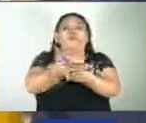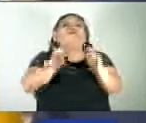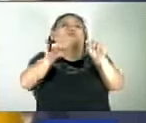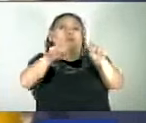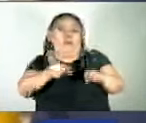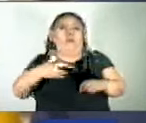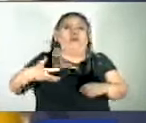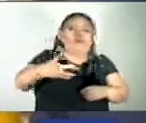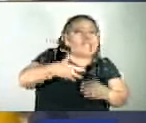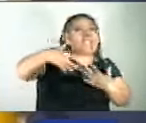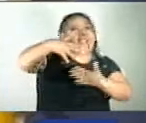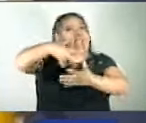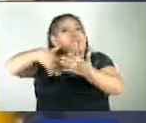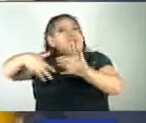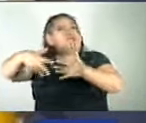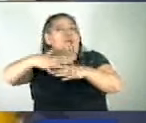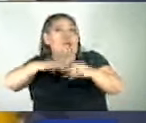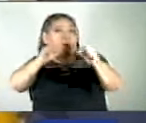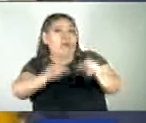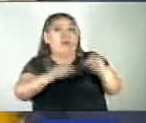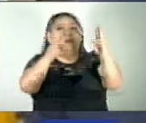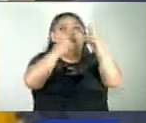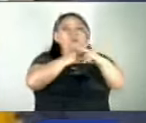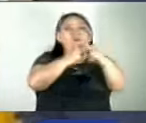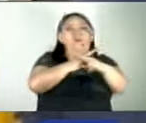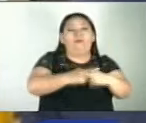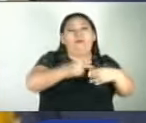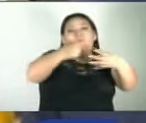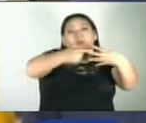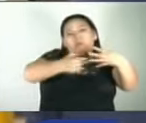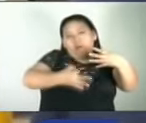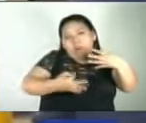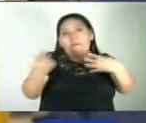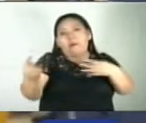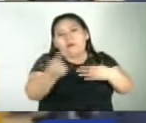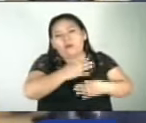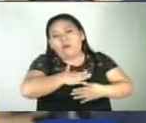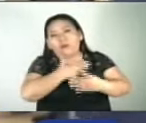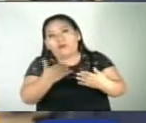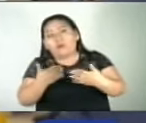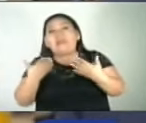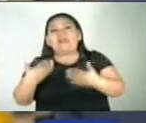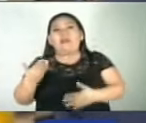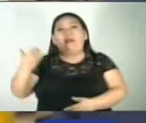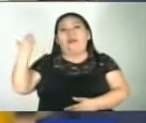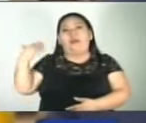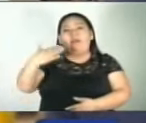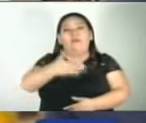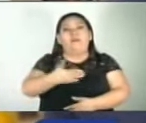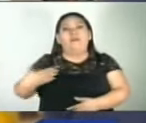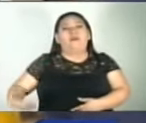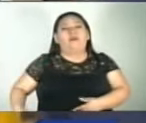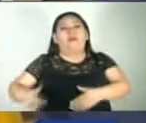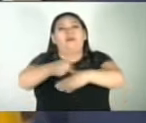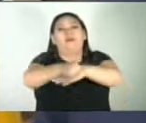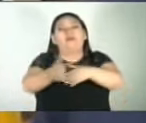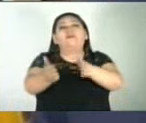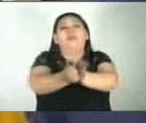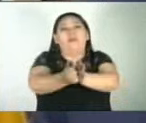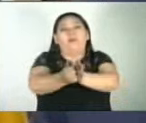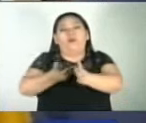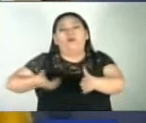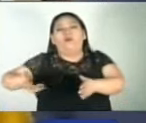cercanos a la población y presentar reformas que ayuden a los salvadoreños. Yo creo que en esta ocasión, ya lo decía el presidente de la Asamblea, de que todos los diputados